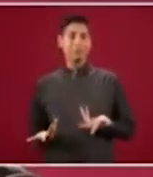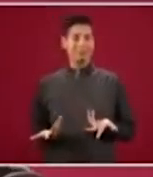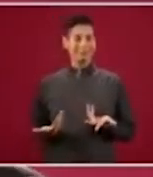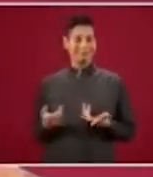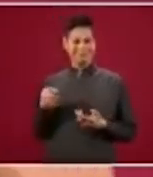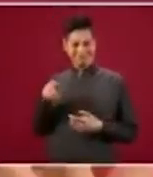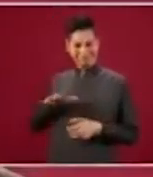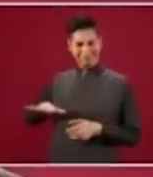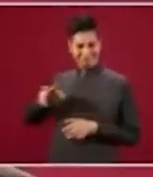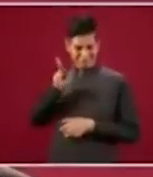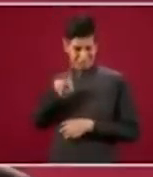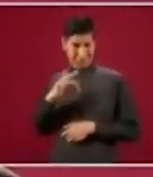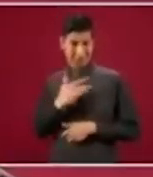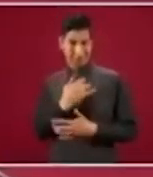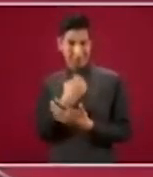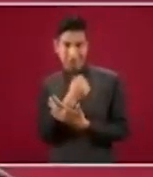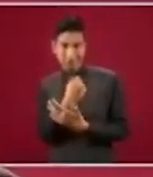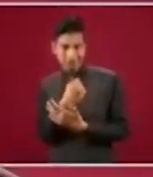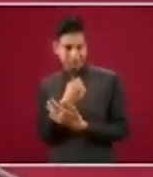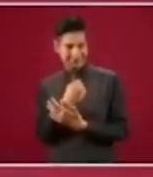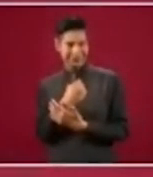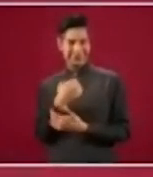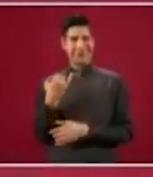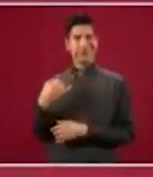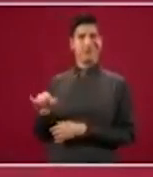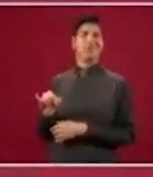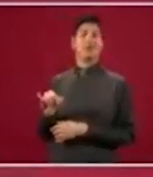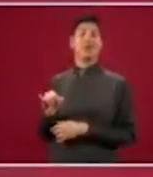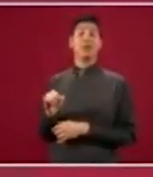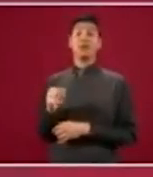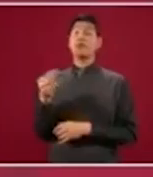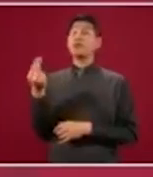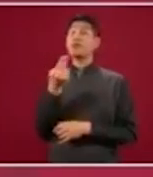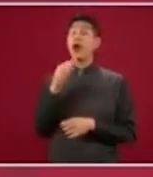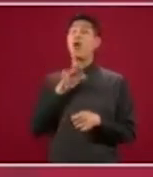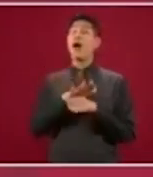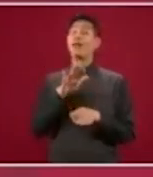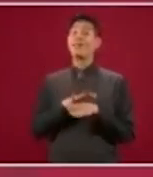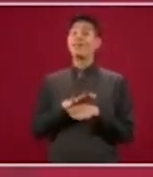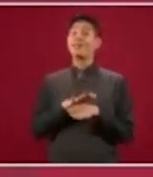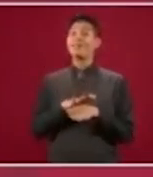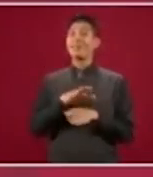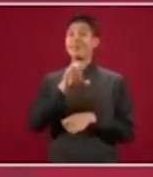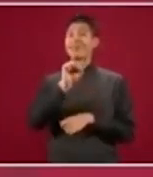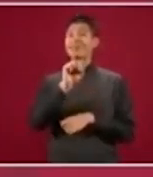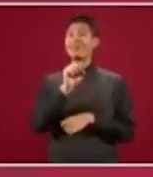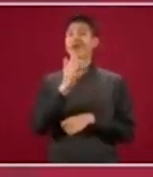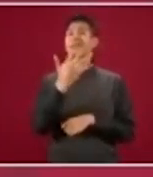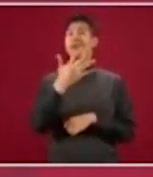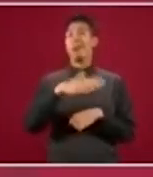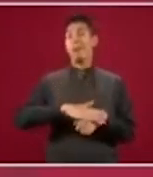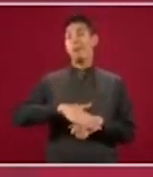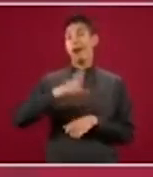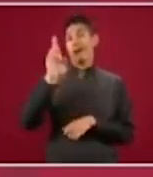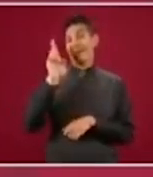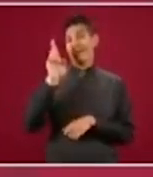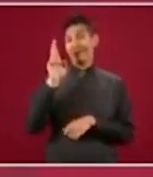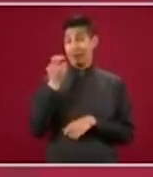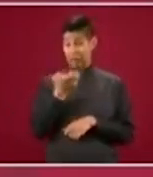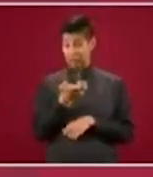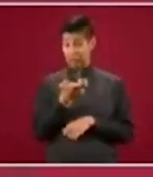Pero fíjense ustedes, solamente para población menor de 65 años, que es donde es menos frecuente